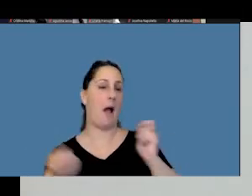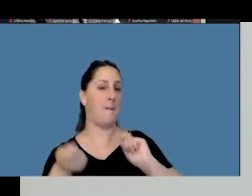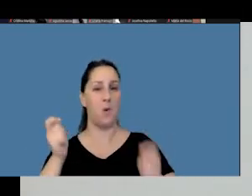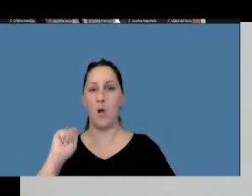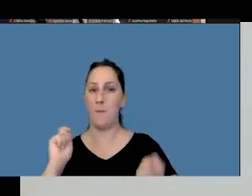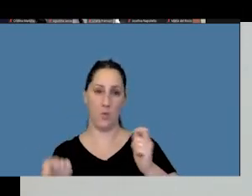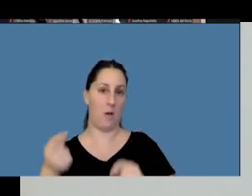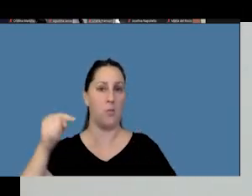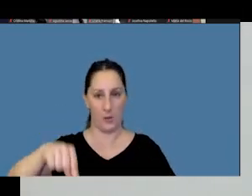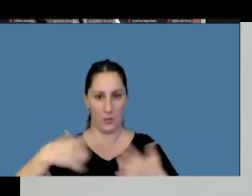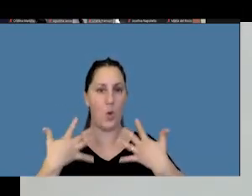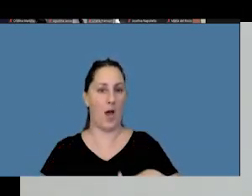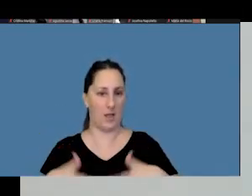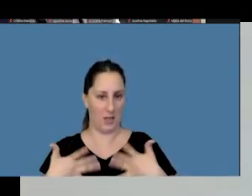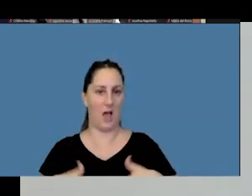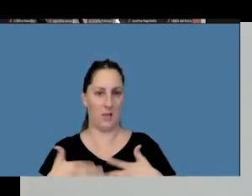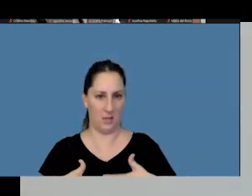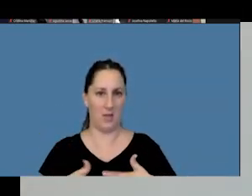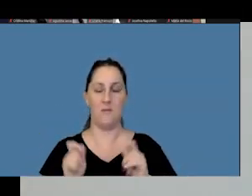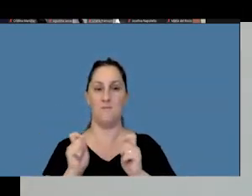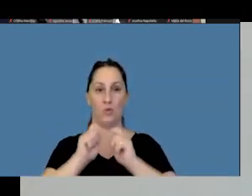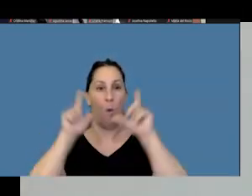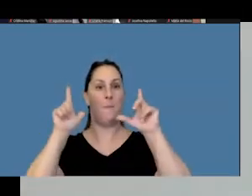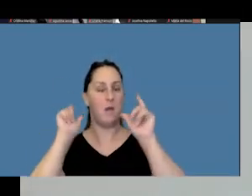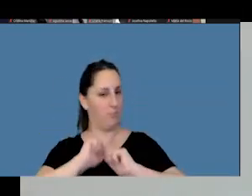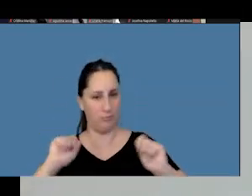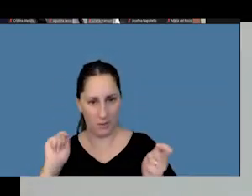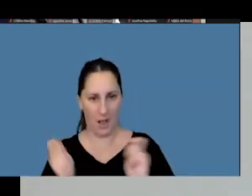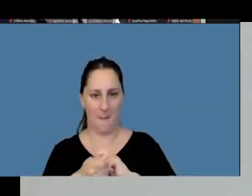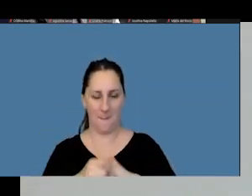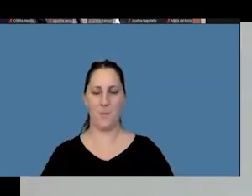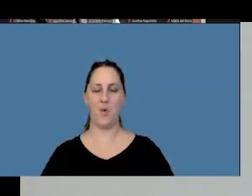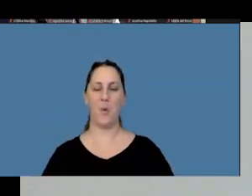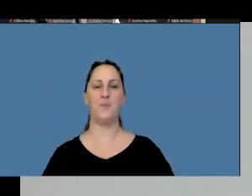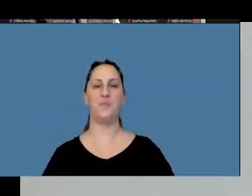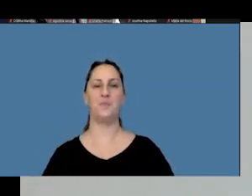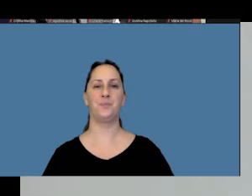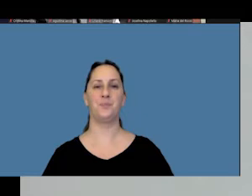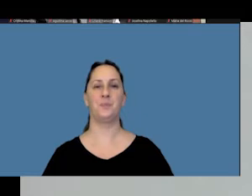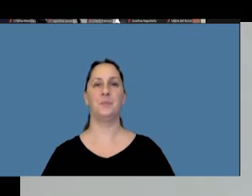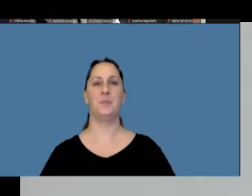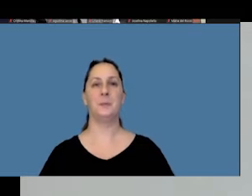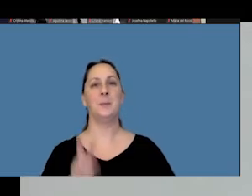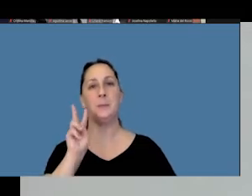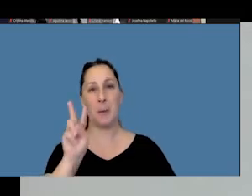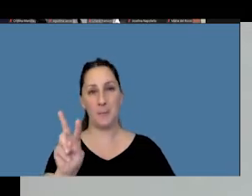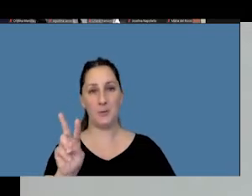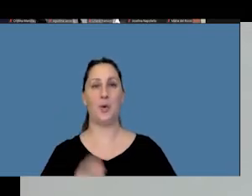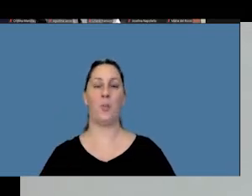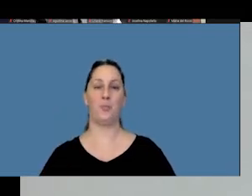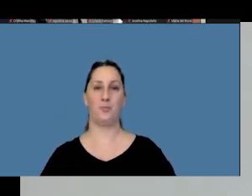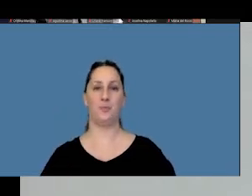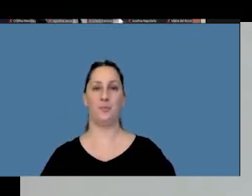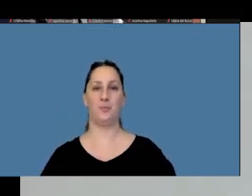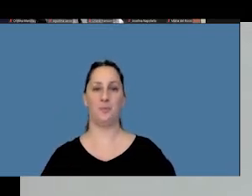año hemos tenido bastante y bastante sorpresivos también. Así que bueno, si me permiten, les voy